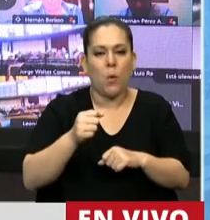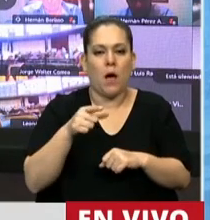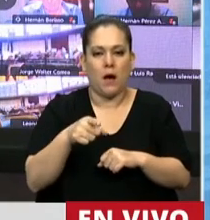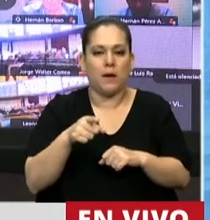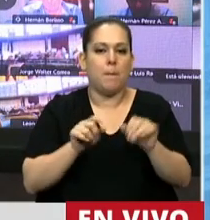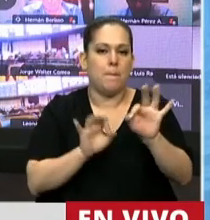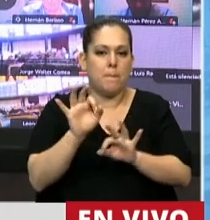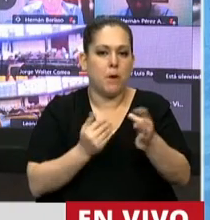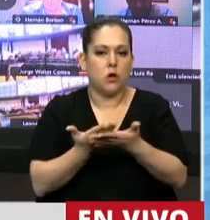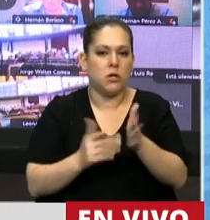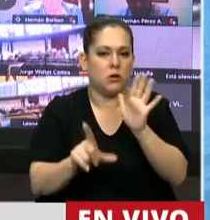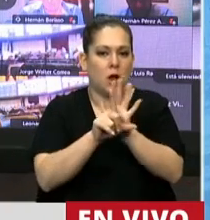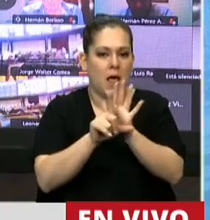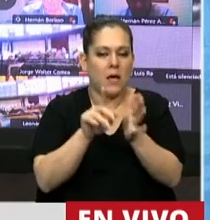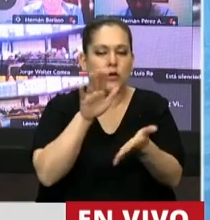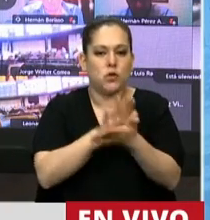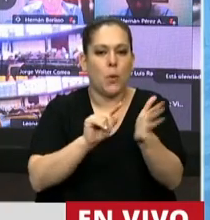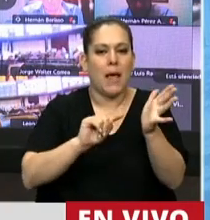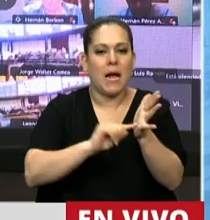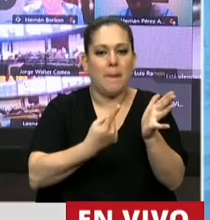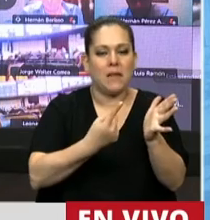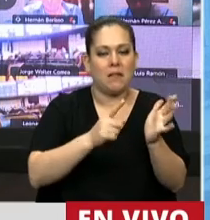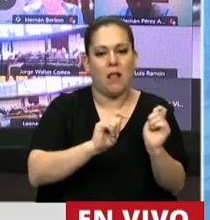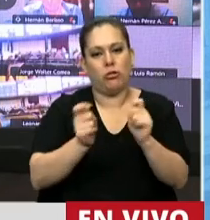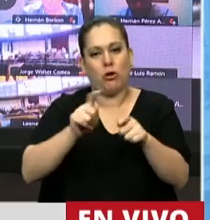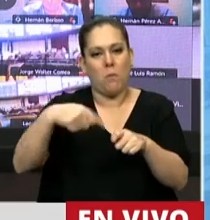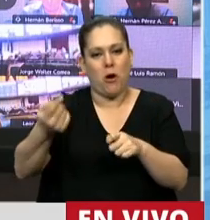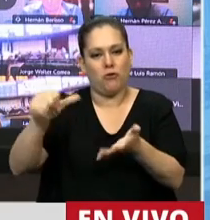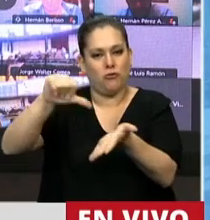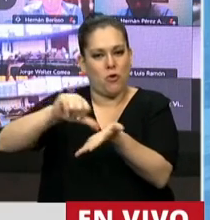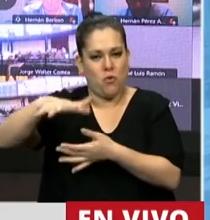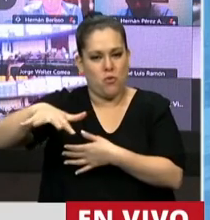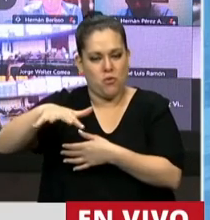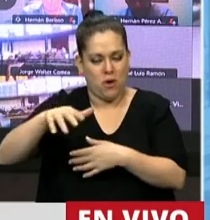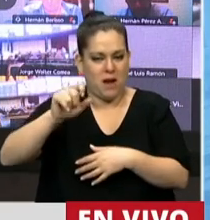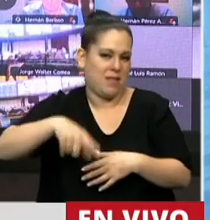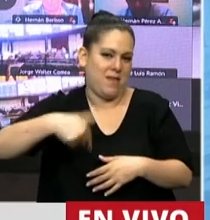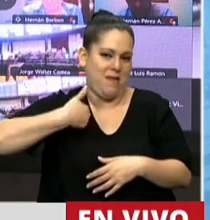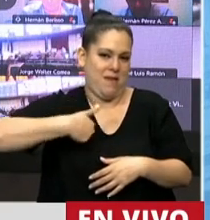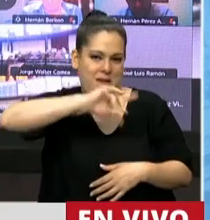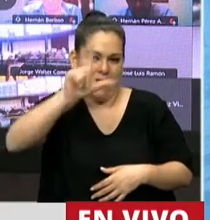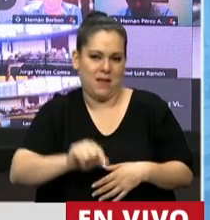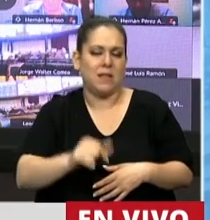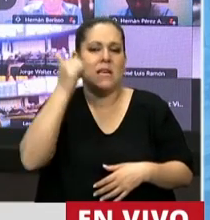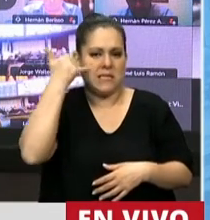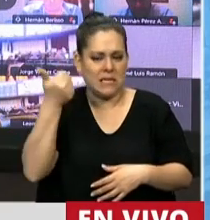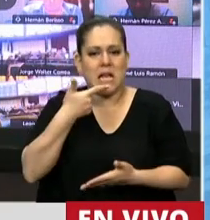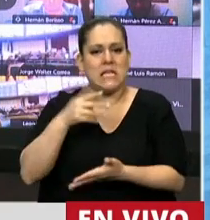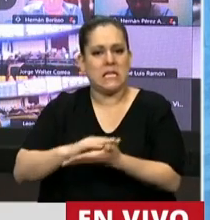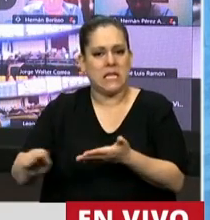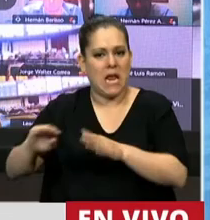el proyecto de ley de capitales alternas de la república argentina que cuenta ya con media sanción del